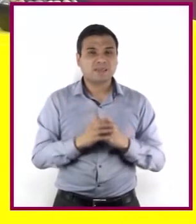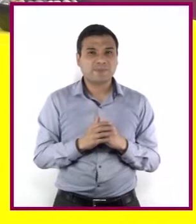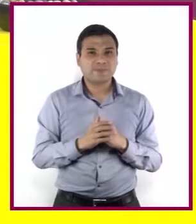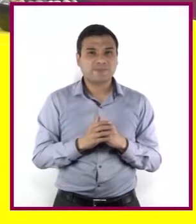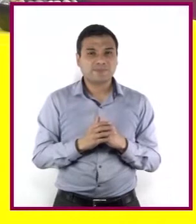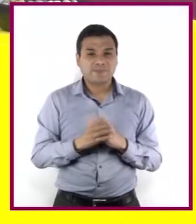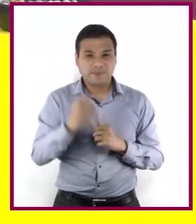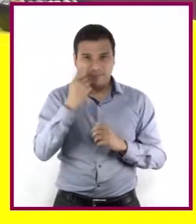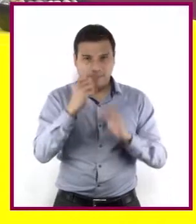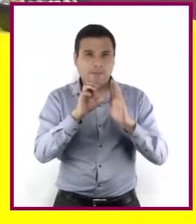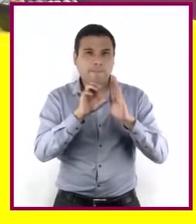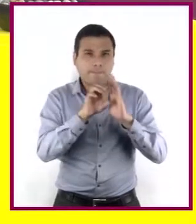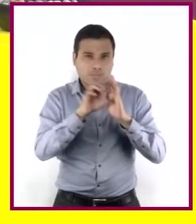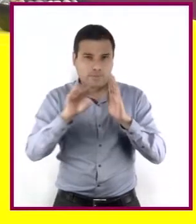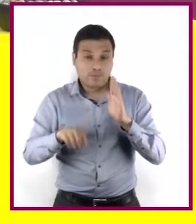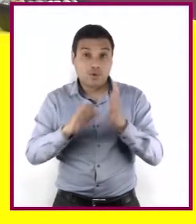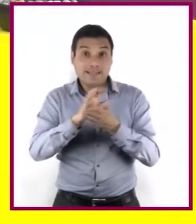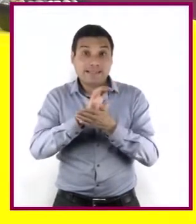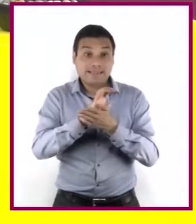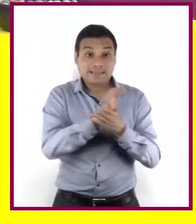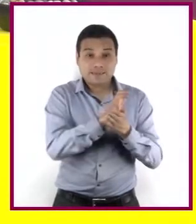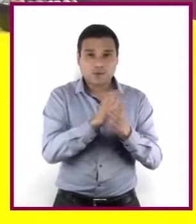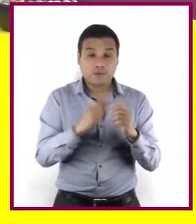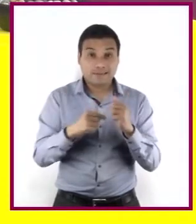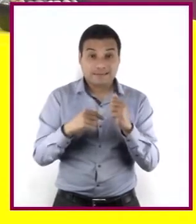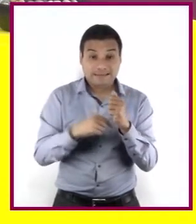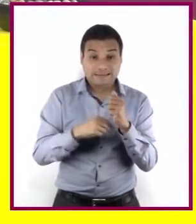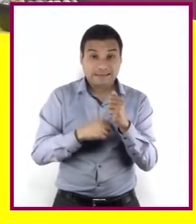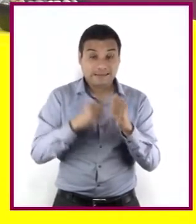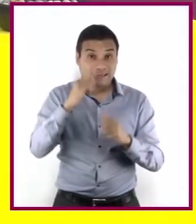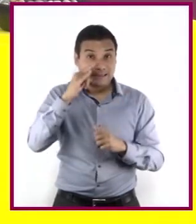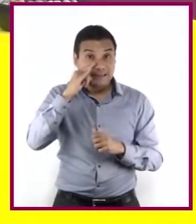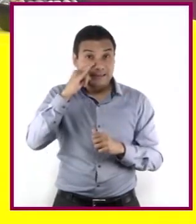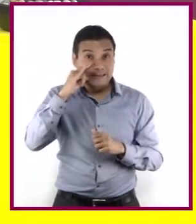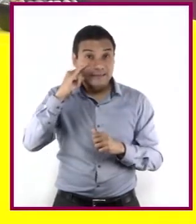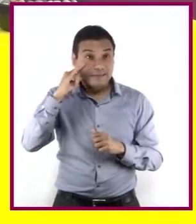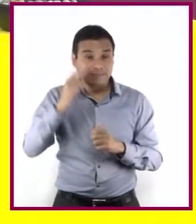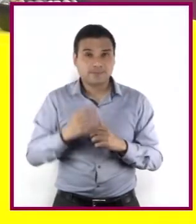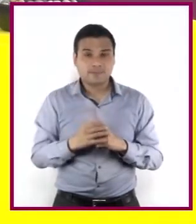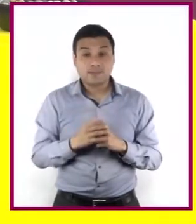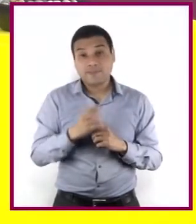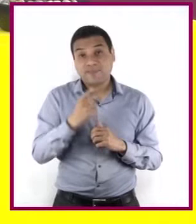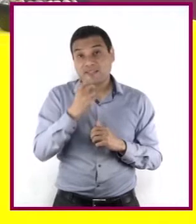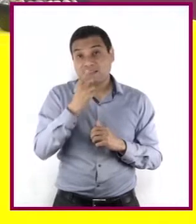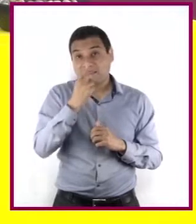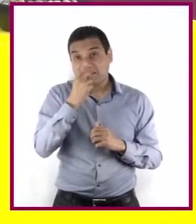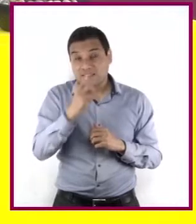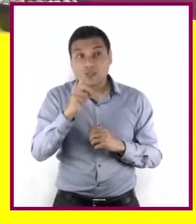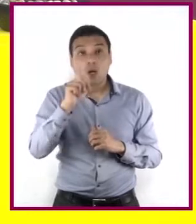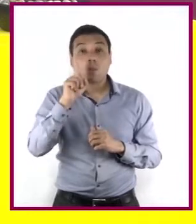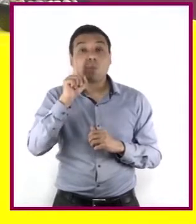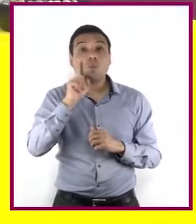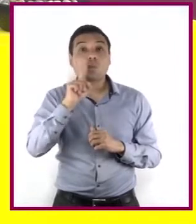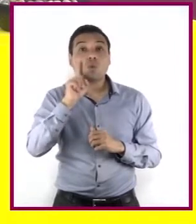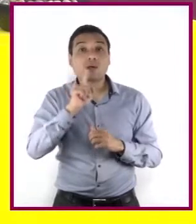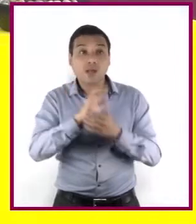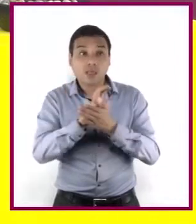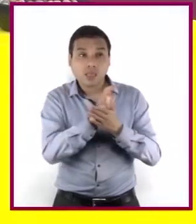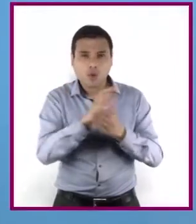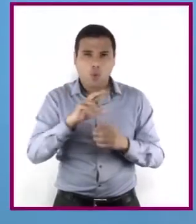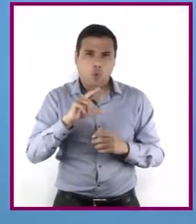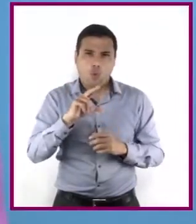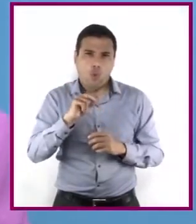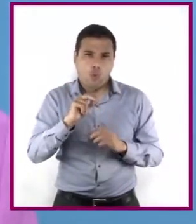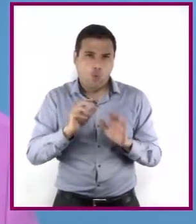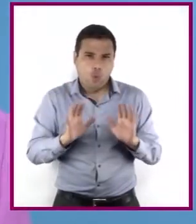de las discriminaciones encubiertas, teóricamente el sexo no es la causa explícita para establecer la diferencia de